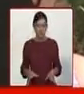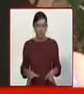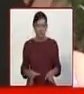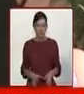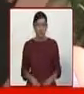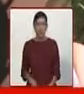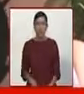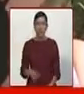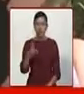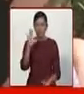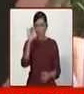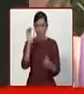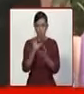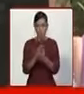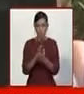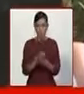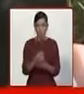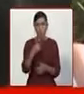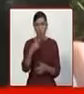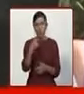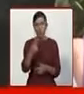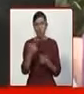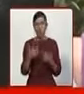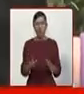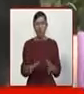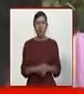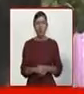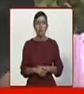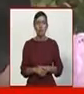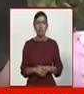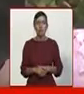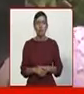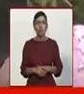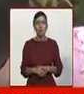momento. Y él con toda